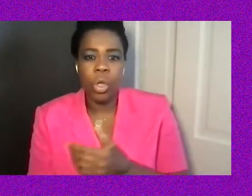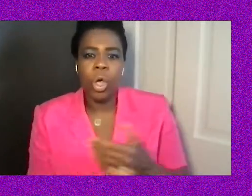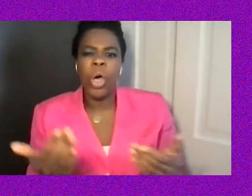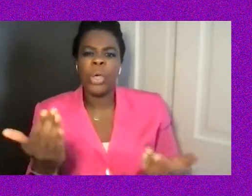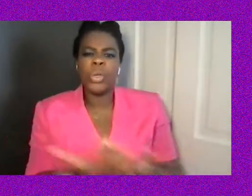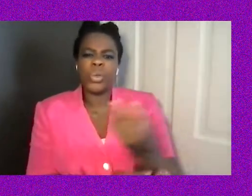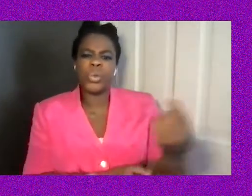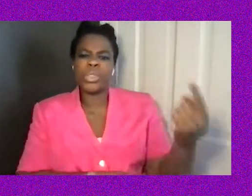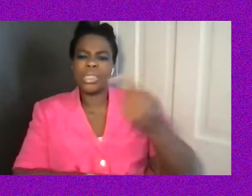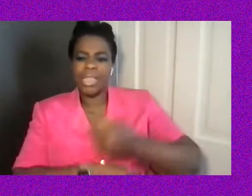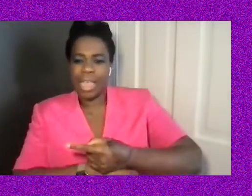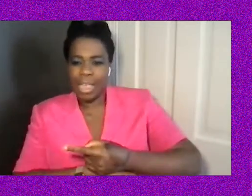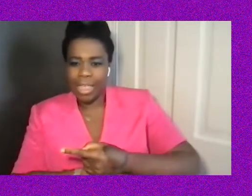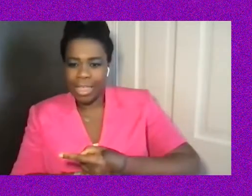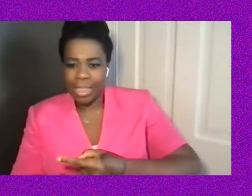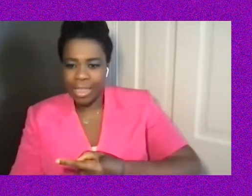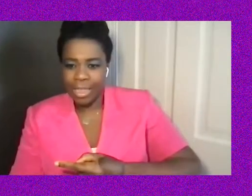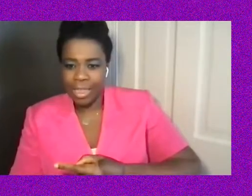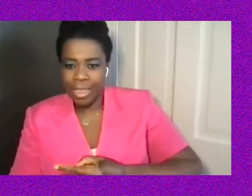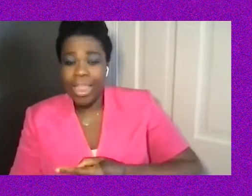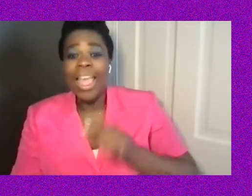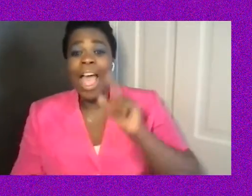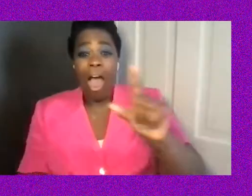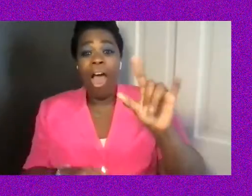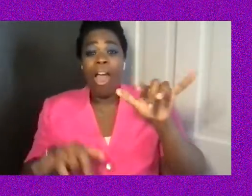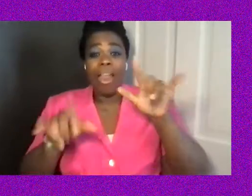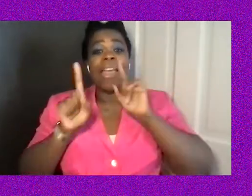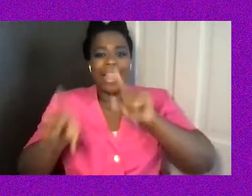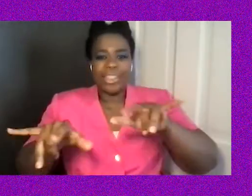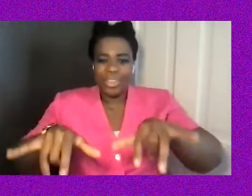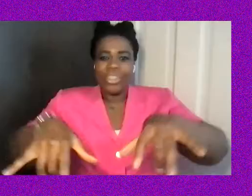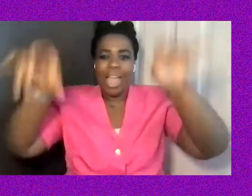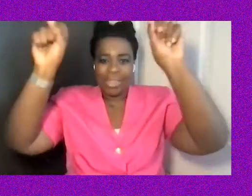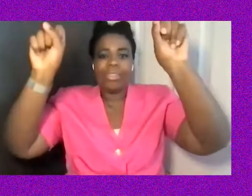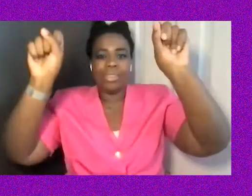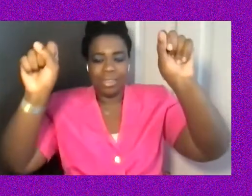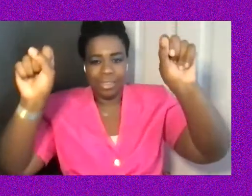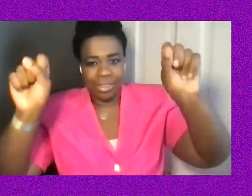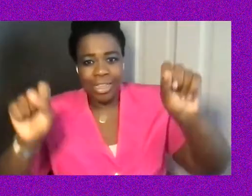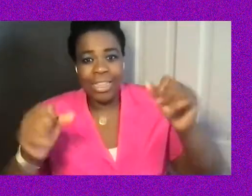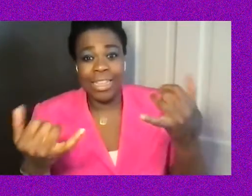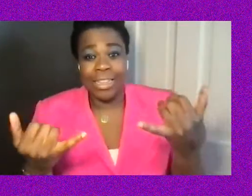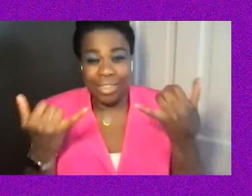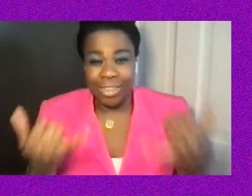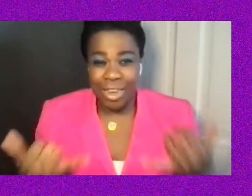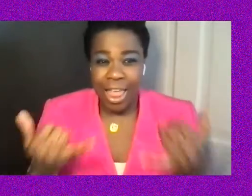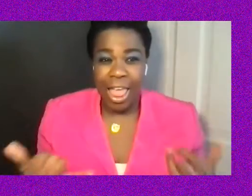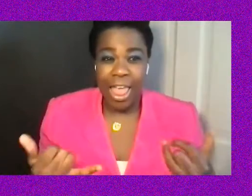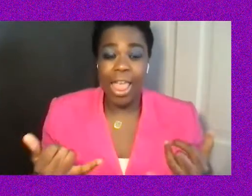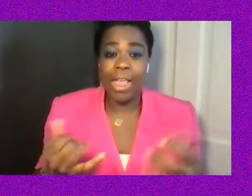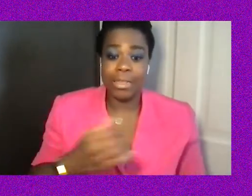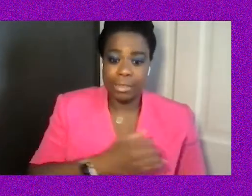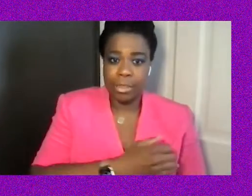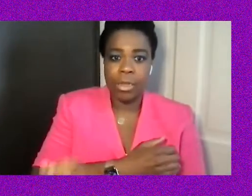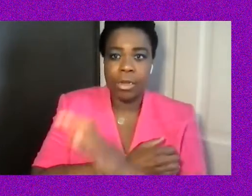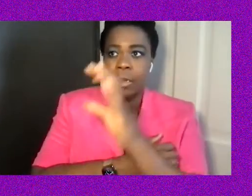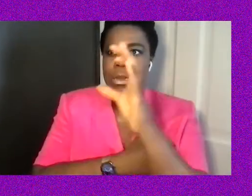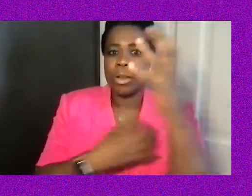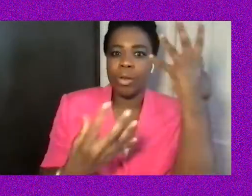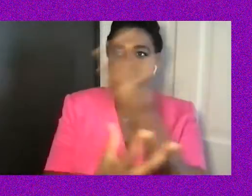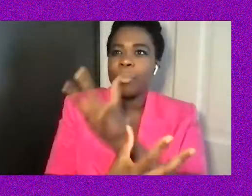nos piden como un nuevo día. Nuestra respuesta viene siendo que sí. El día de